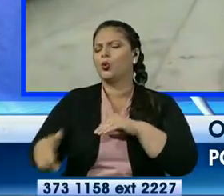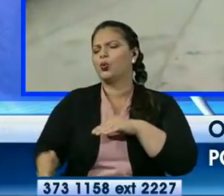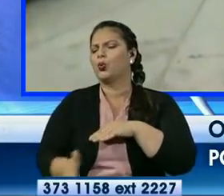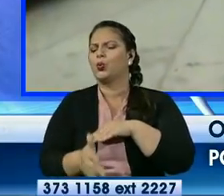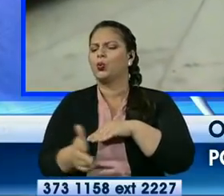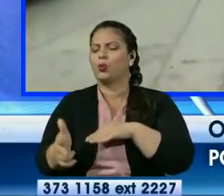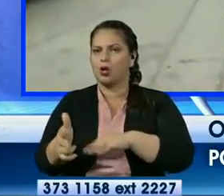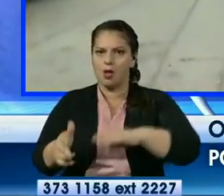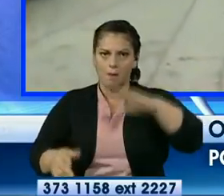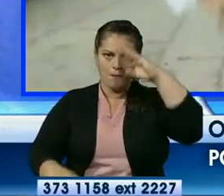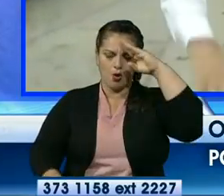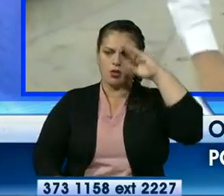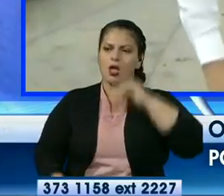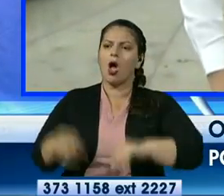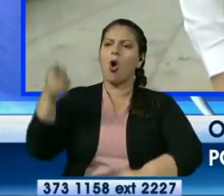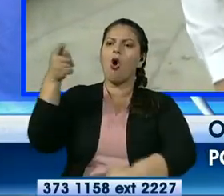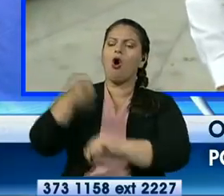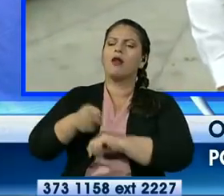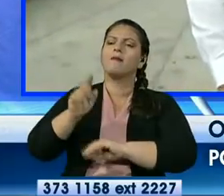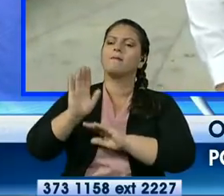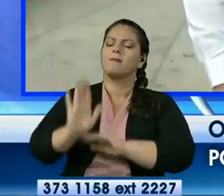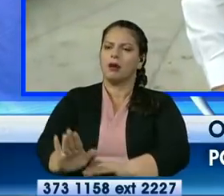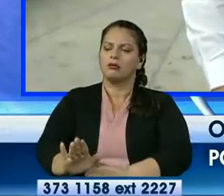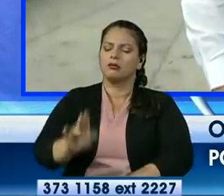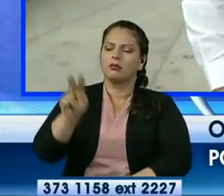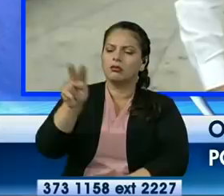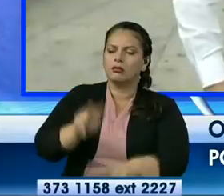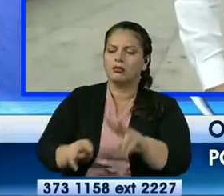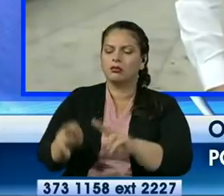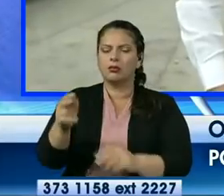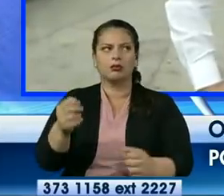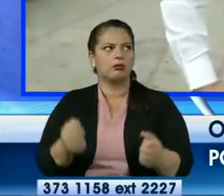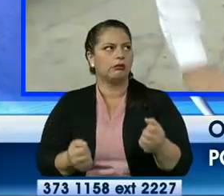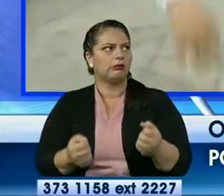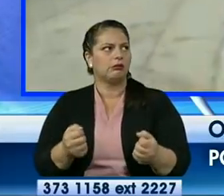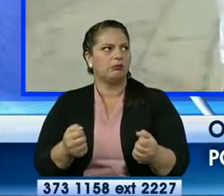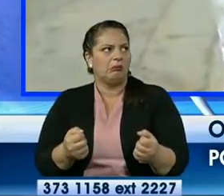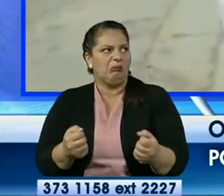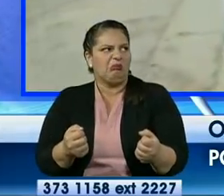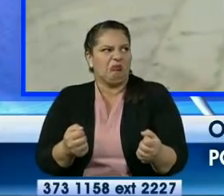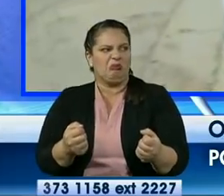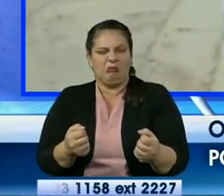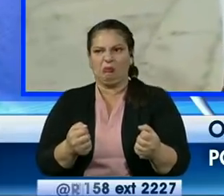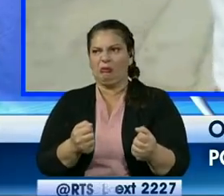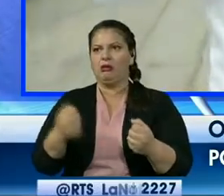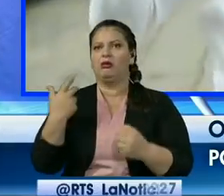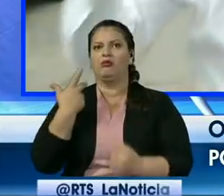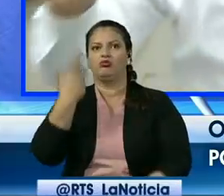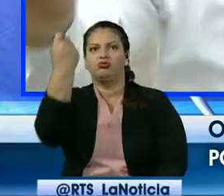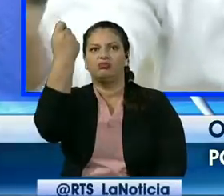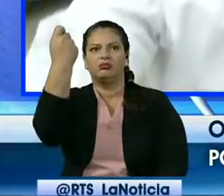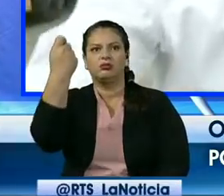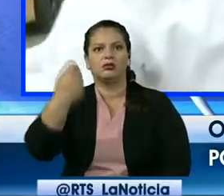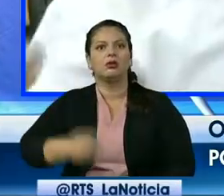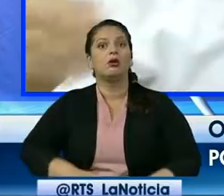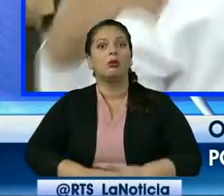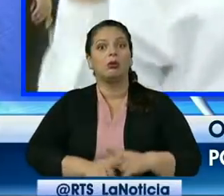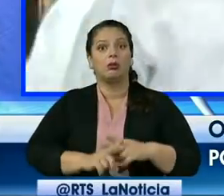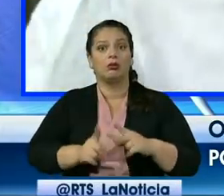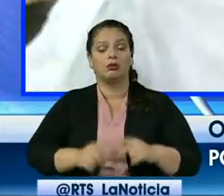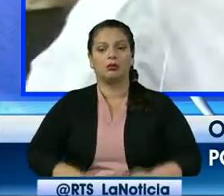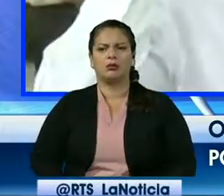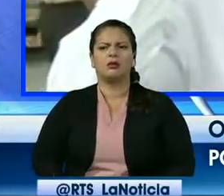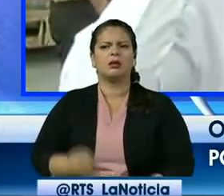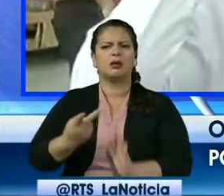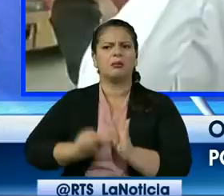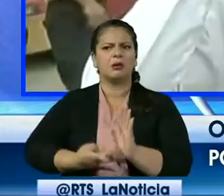escape y la huida? Dice un dicho que el que nada debe, nada teme. A lo mejor tenía algo que esconder, pues vamos a ver qué nos puedes reportar más adelante.